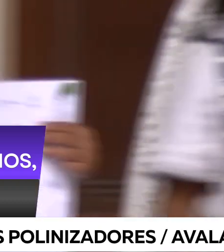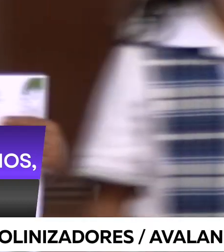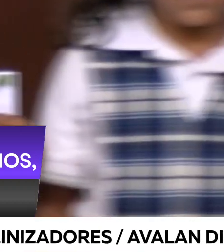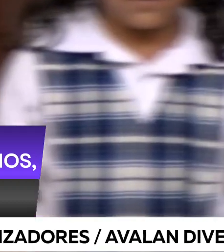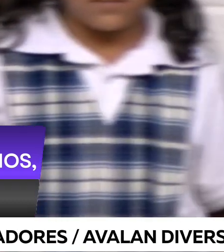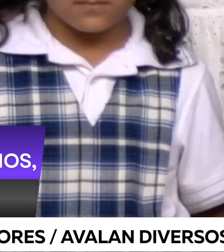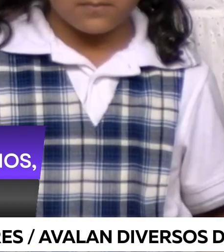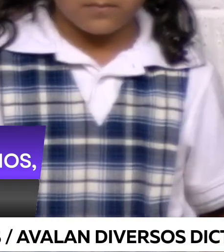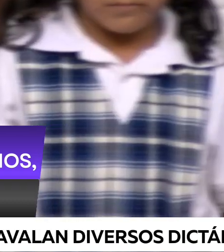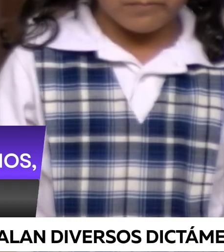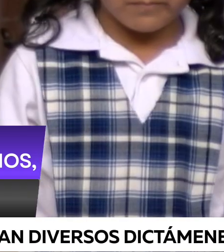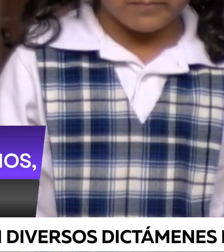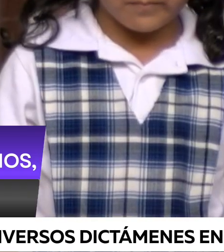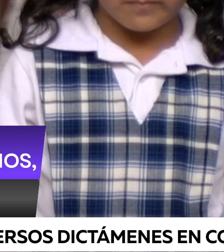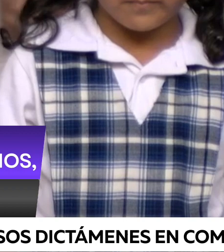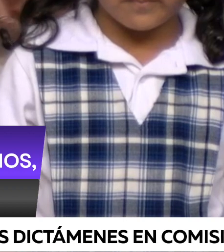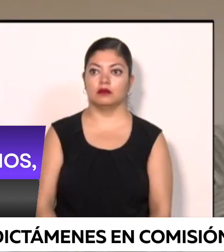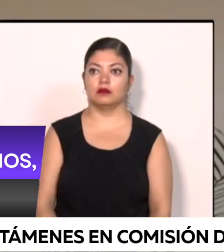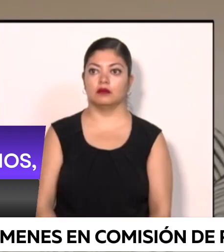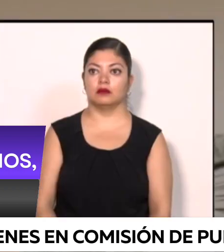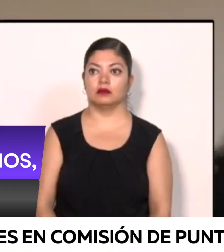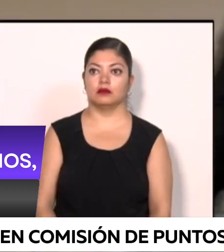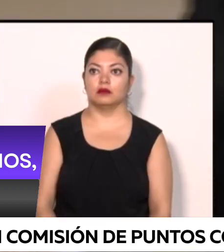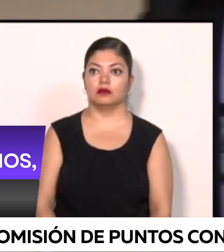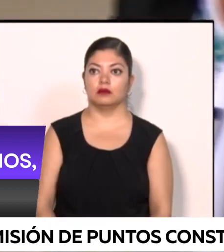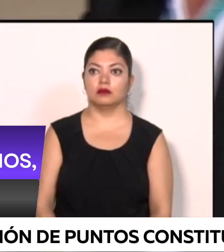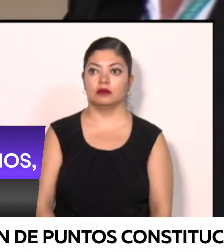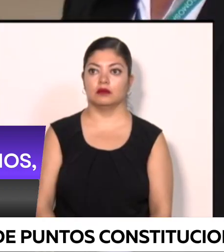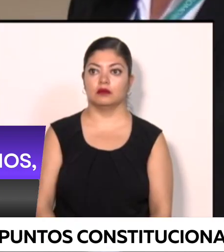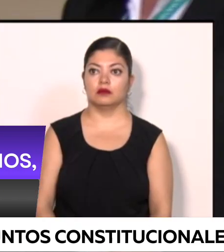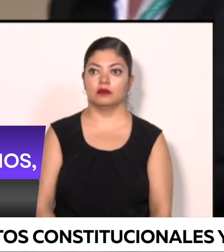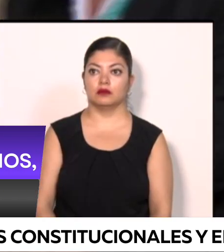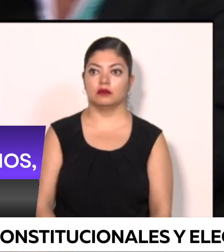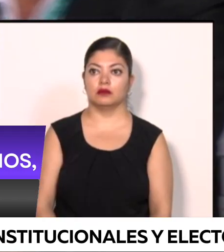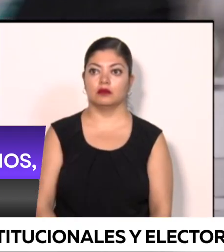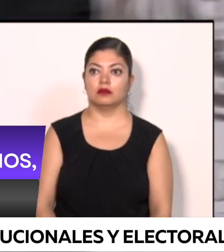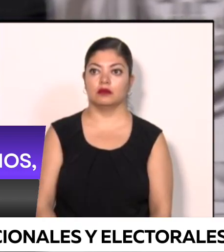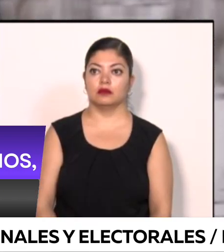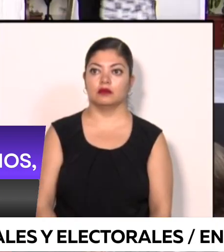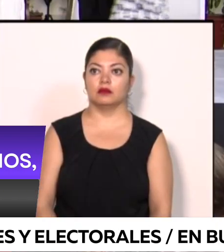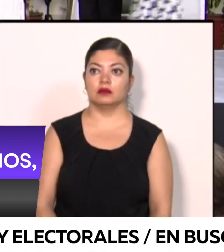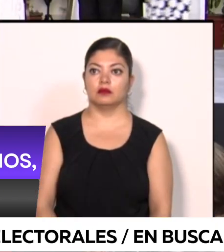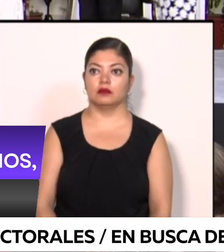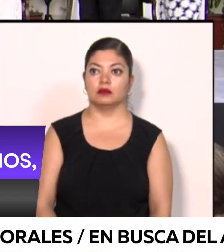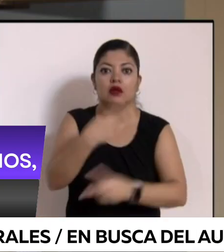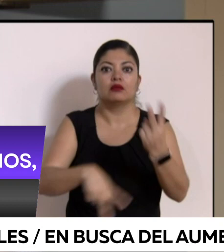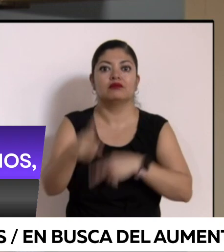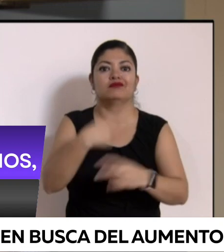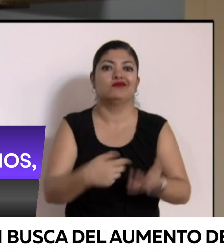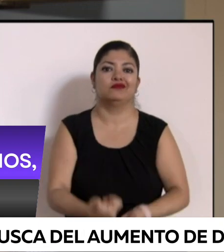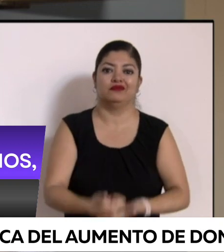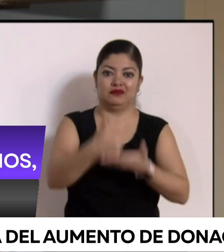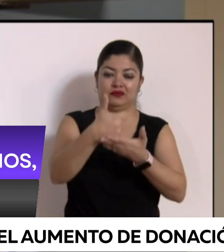huertos escolares, y 100 más fueron para directores que han decidido implementar este tipo de programas en sus planteles. Estuvieron presentes